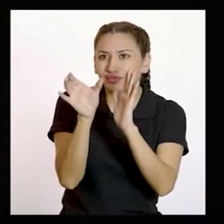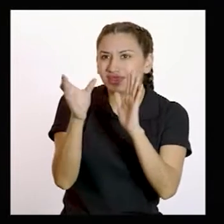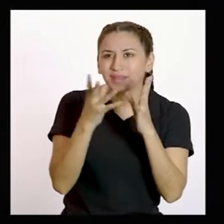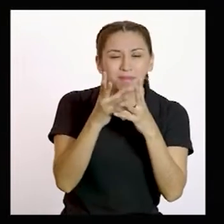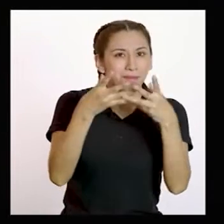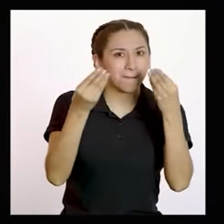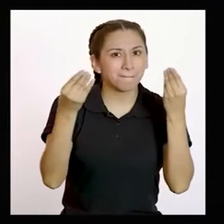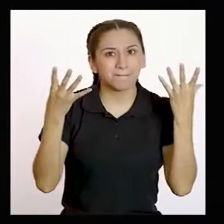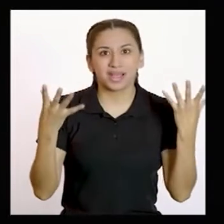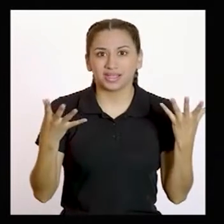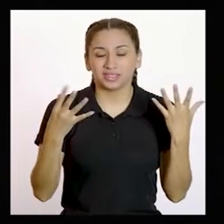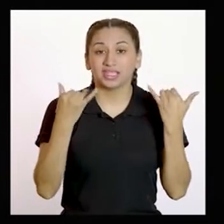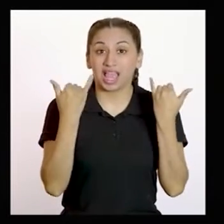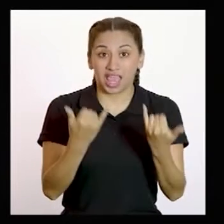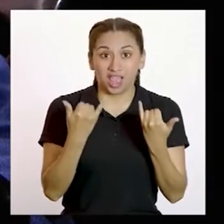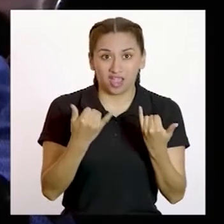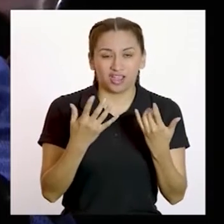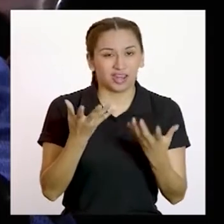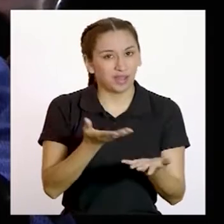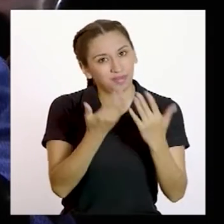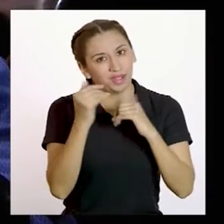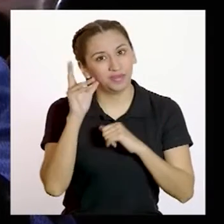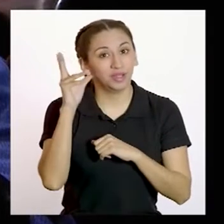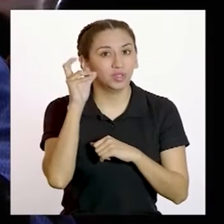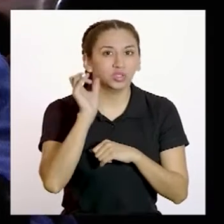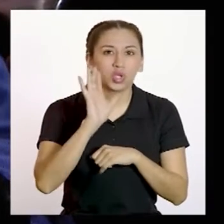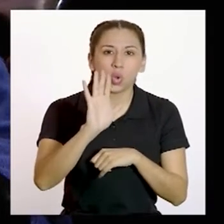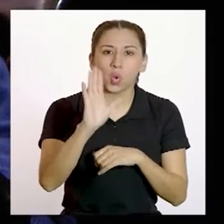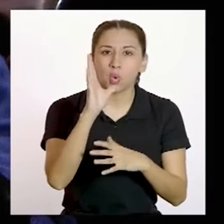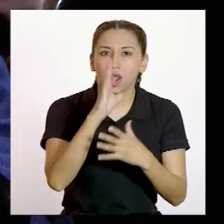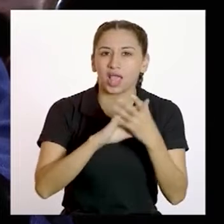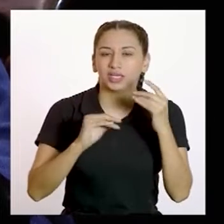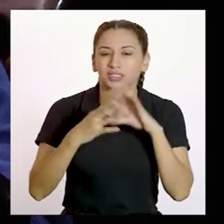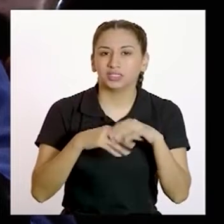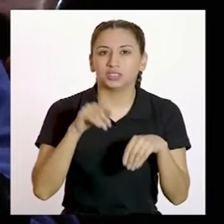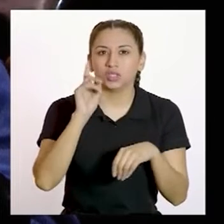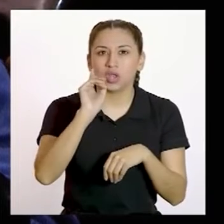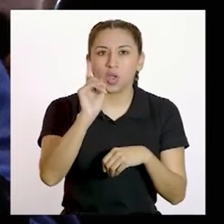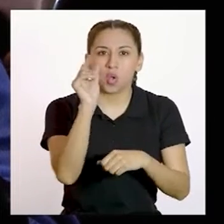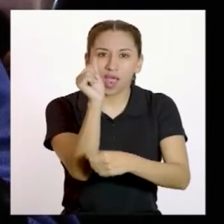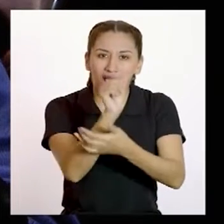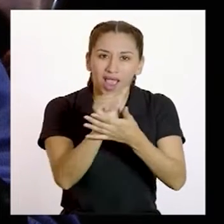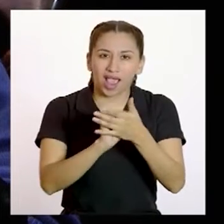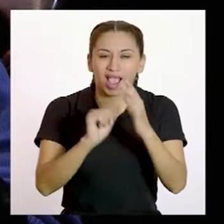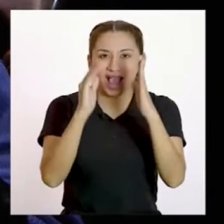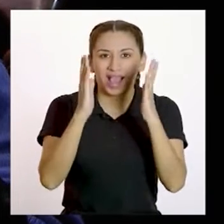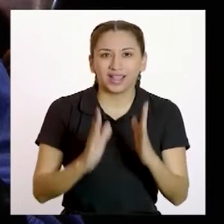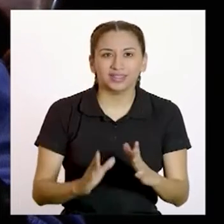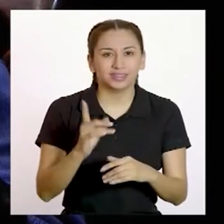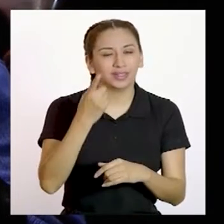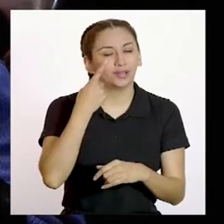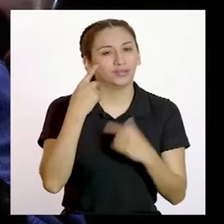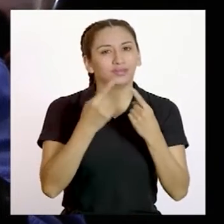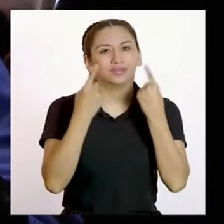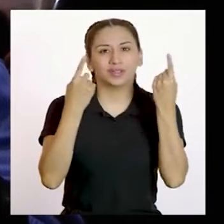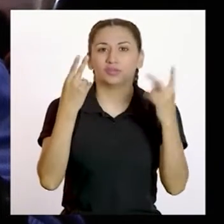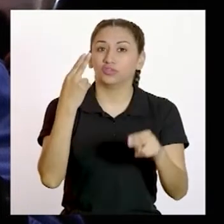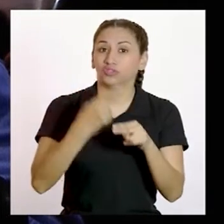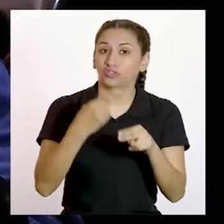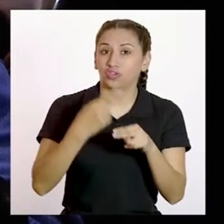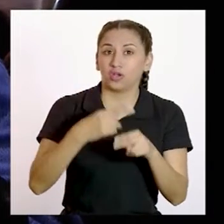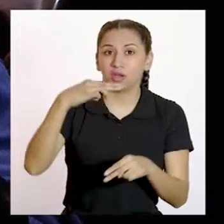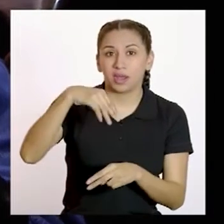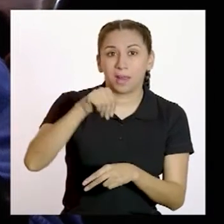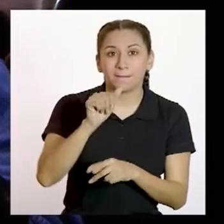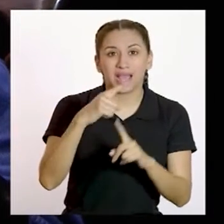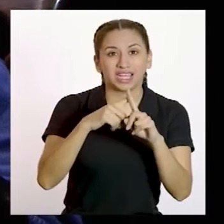dramáticas y más. En esta oportunidad vamos a escuchar un testimonio de un artista icónico de nuestra música